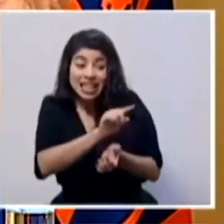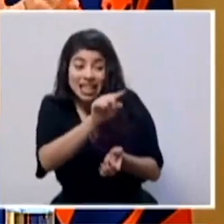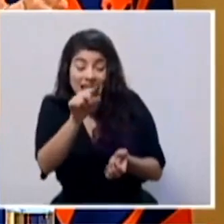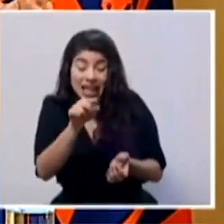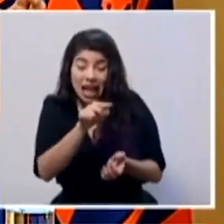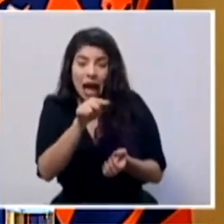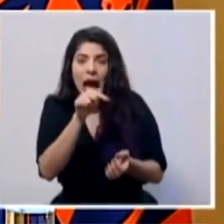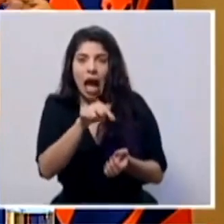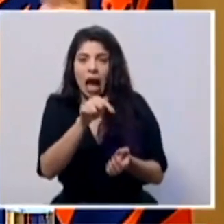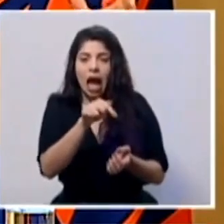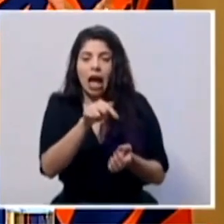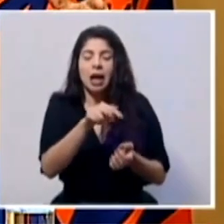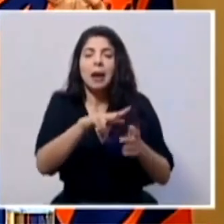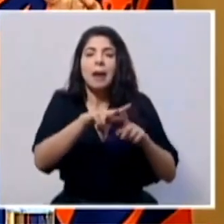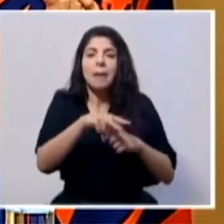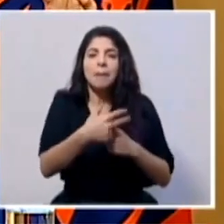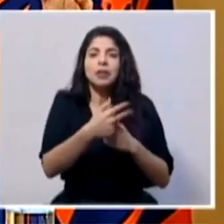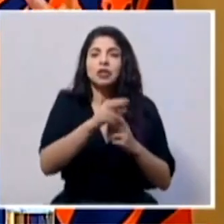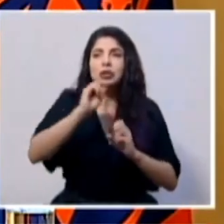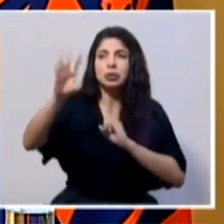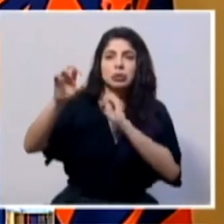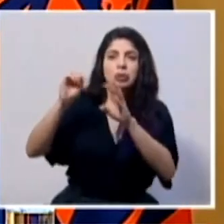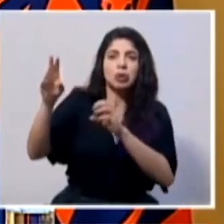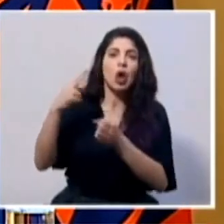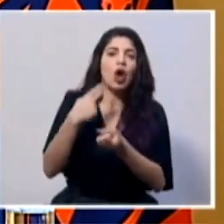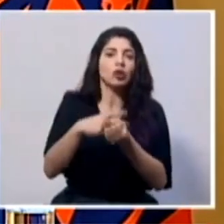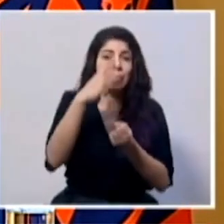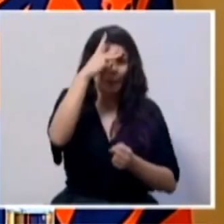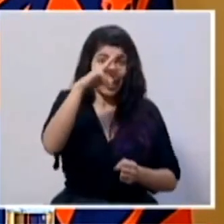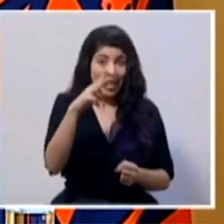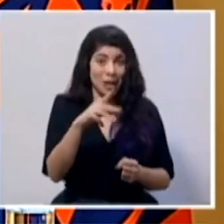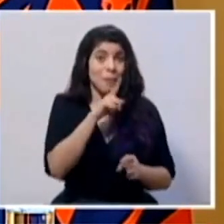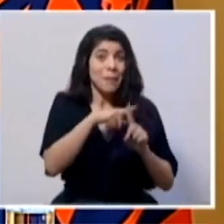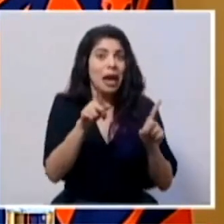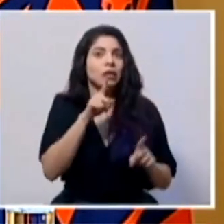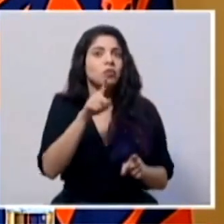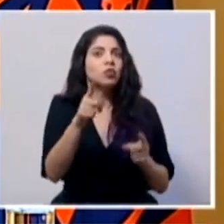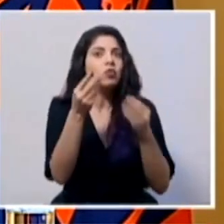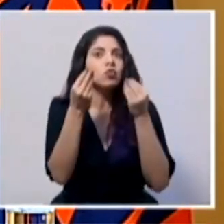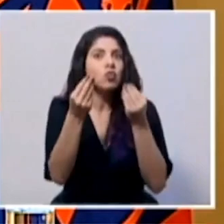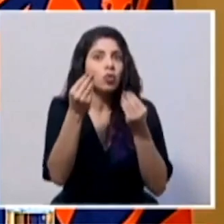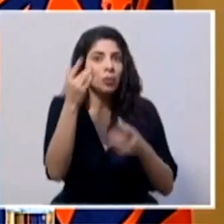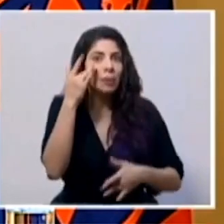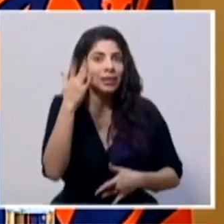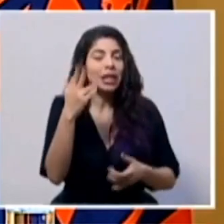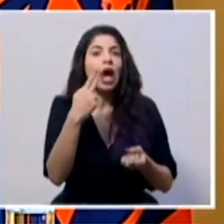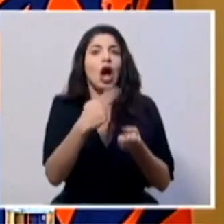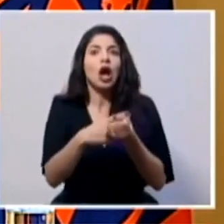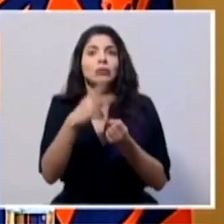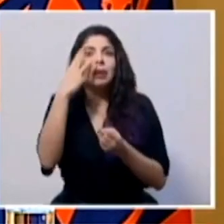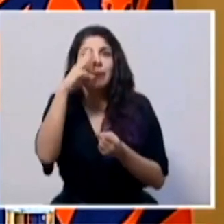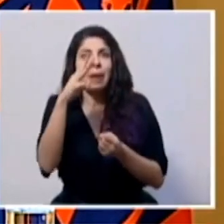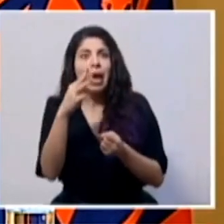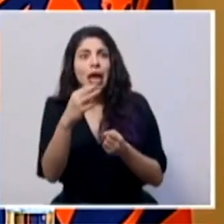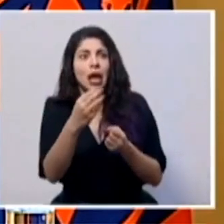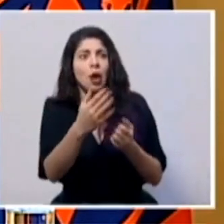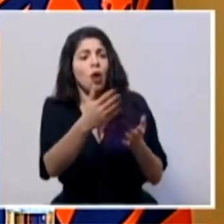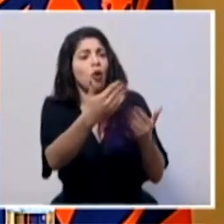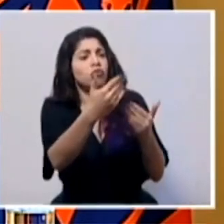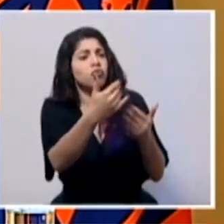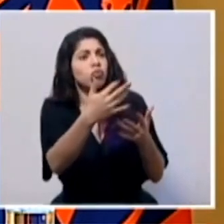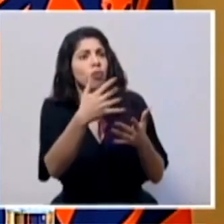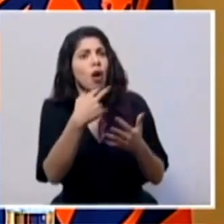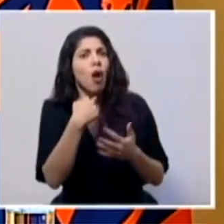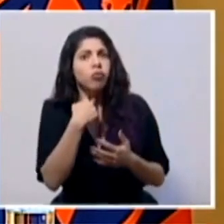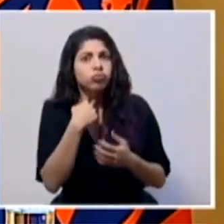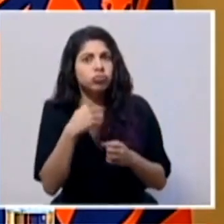trasladamos, los comenzó a recibir el Hospital México. Son tantos pacientes que inclusive el Hospital México se comenzó a llenar. Entonces,